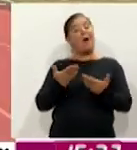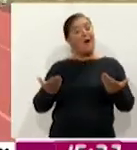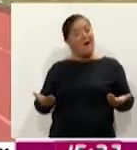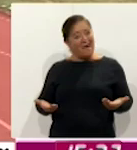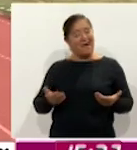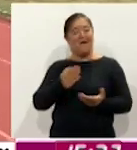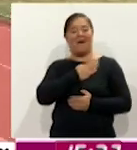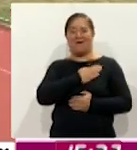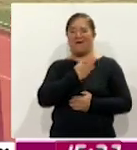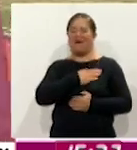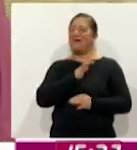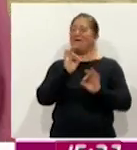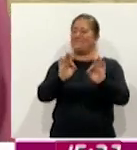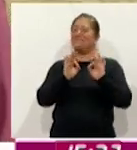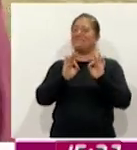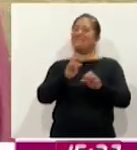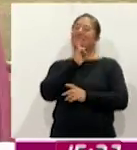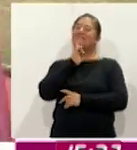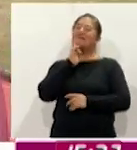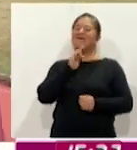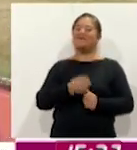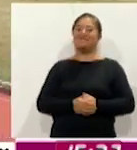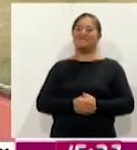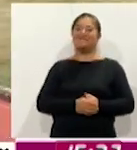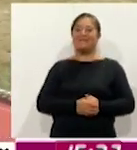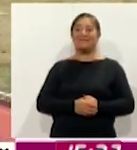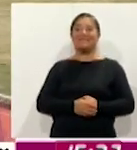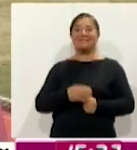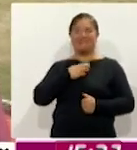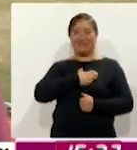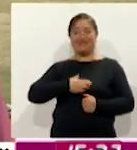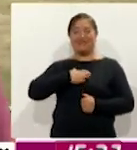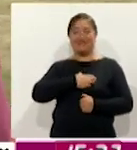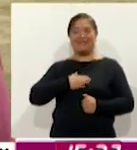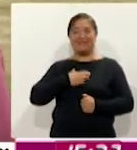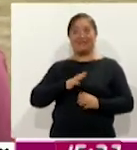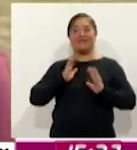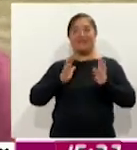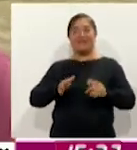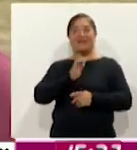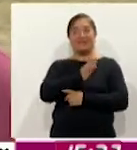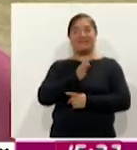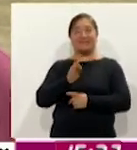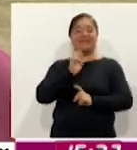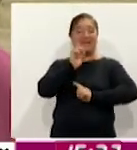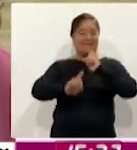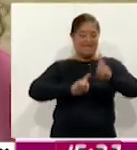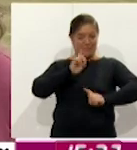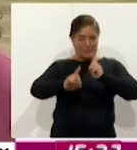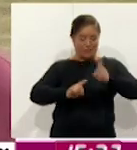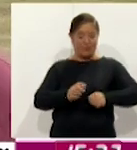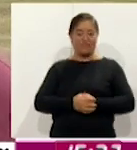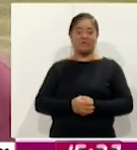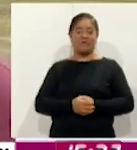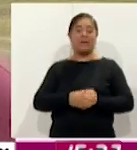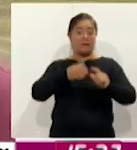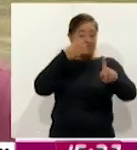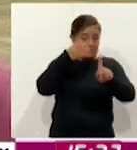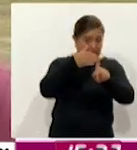por supuesto, estamos muy contentos porque se abre la carrera de fisioterapia en el deporte, que es